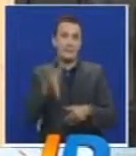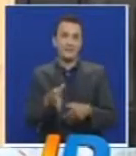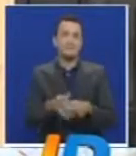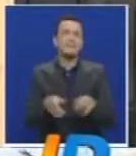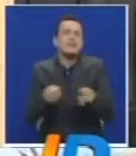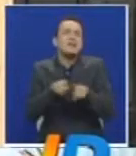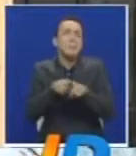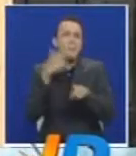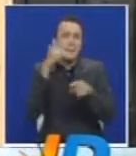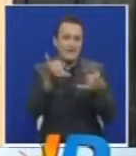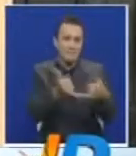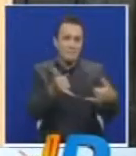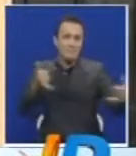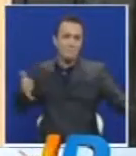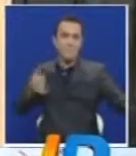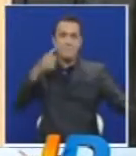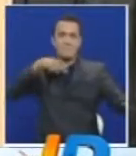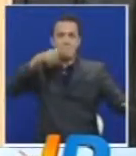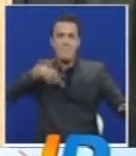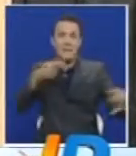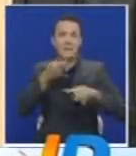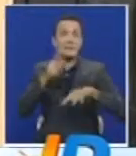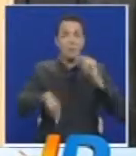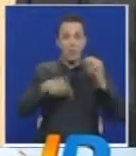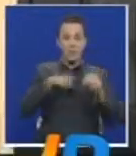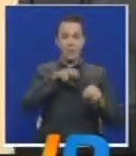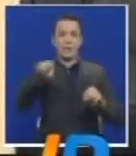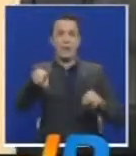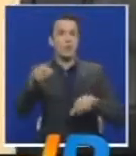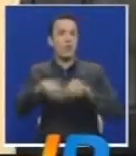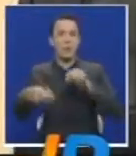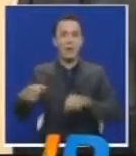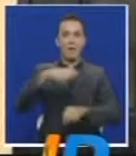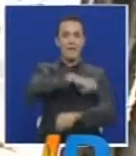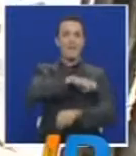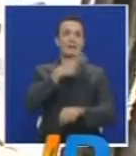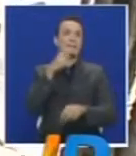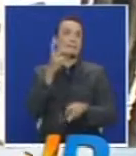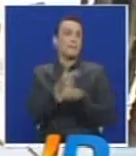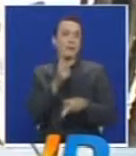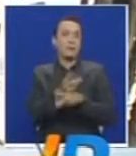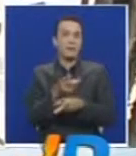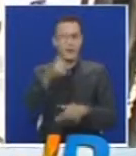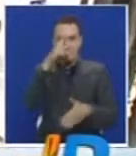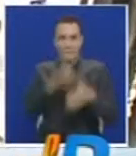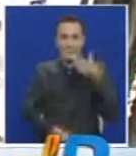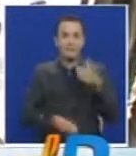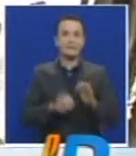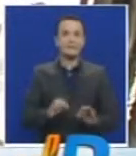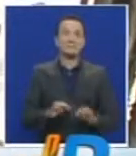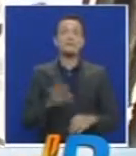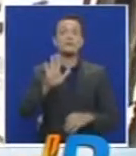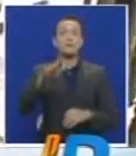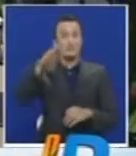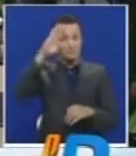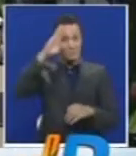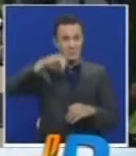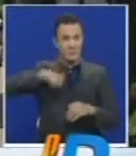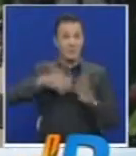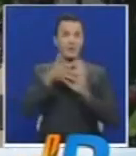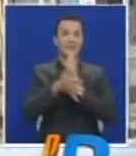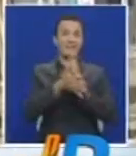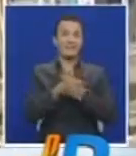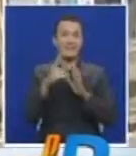frontera invisible, que esta línea no pueden pasar para acá ni esta para allá, ese es el gran problema de por acá. Según el informe de las autoridades, se trataría de enfrentamientos